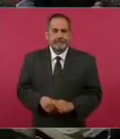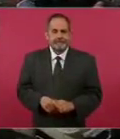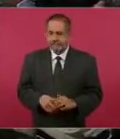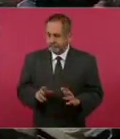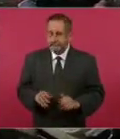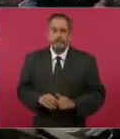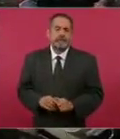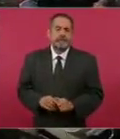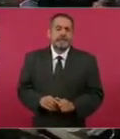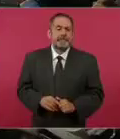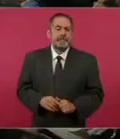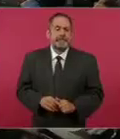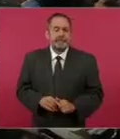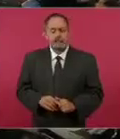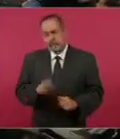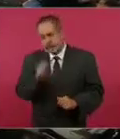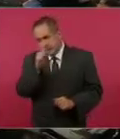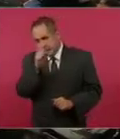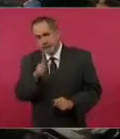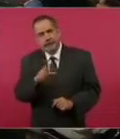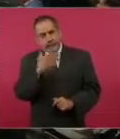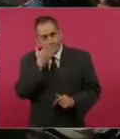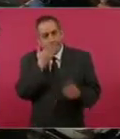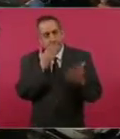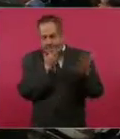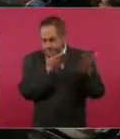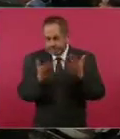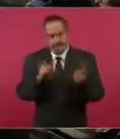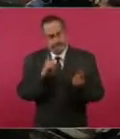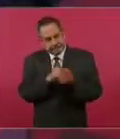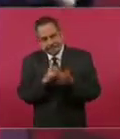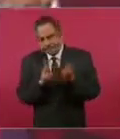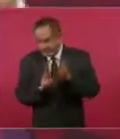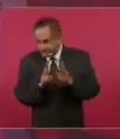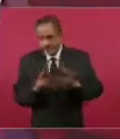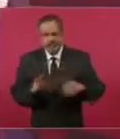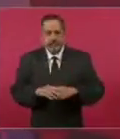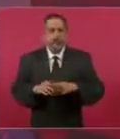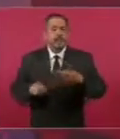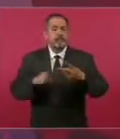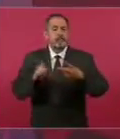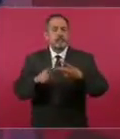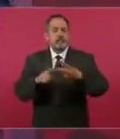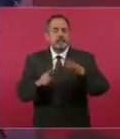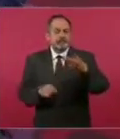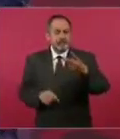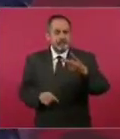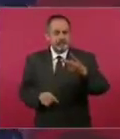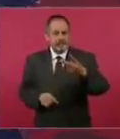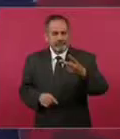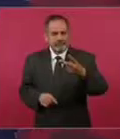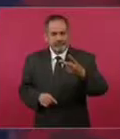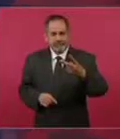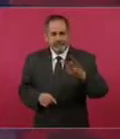Bueno, pero está bien, ya así están las cosas. Lo segundo es,